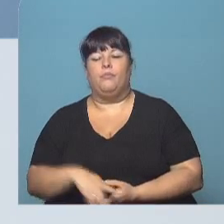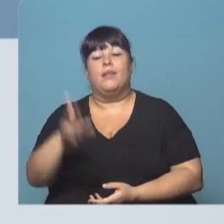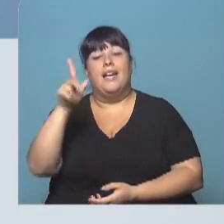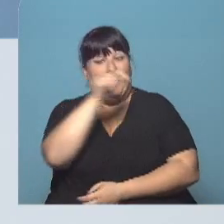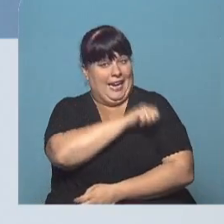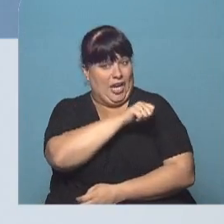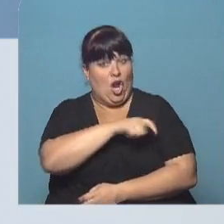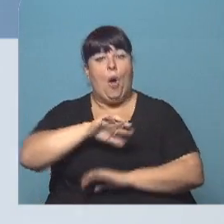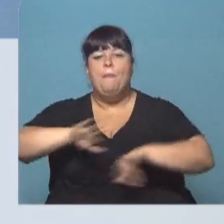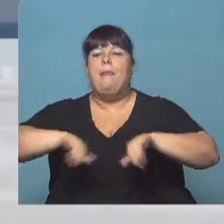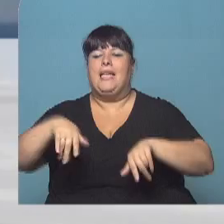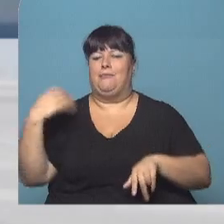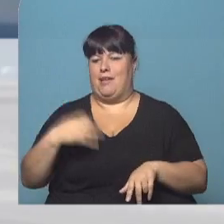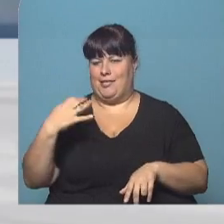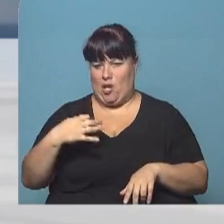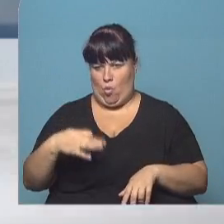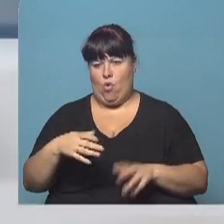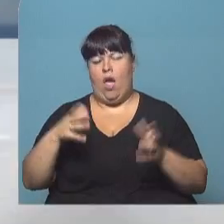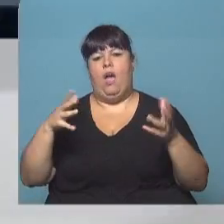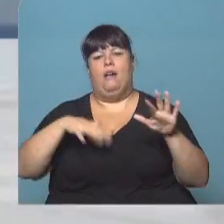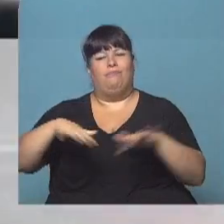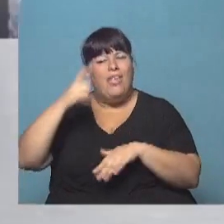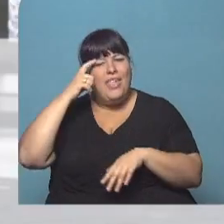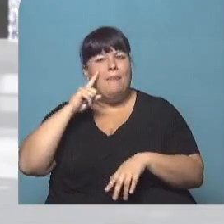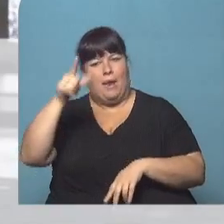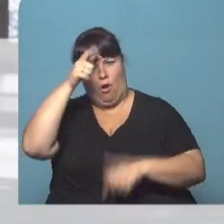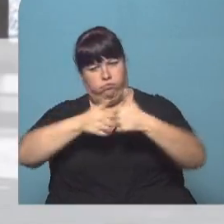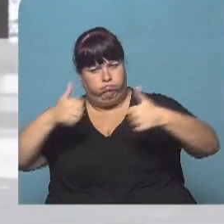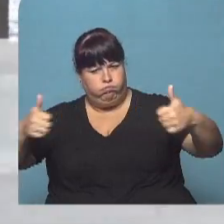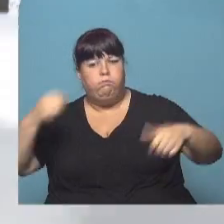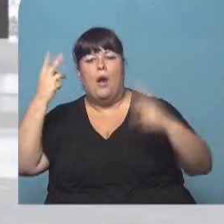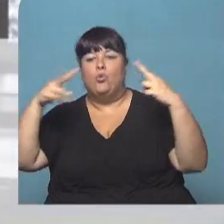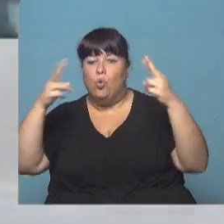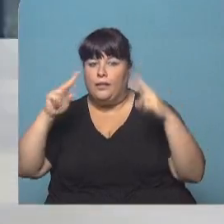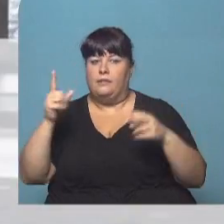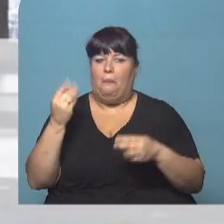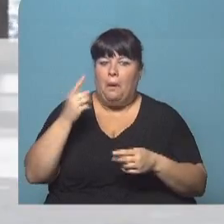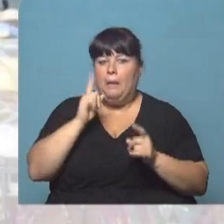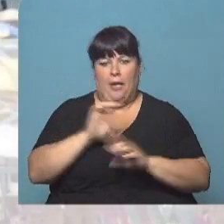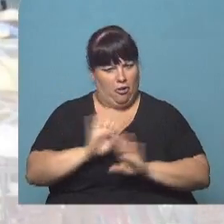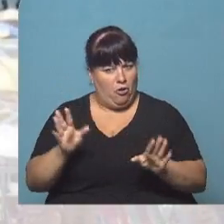Río con playas más seguras. Movilizó 10.000 policías para que los turistas no estén